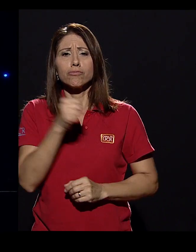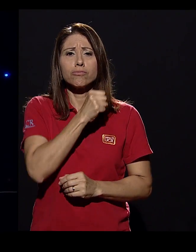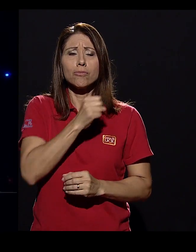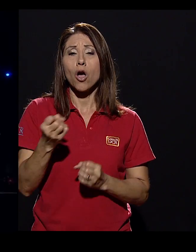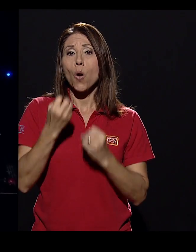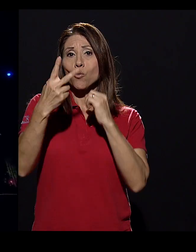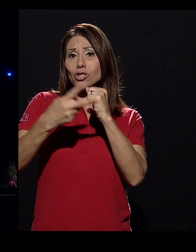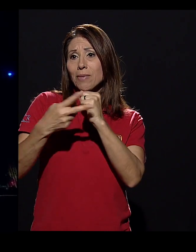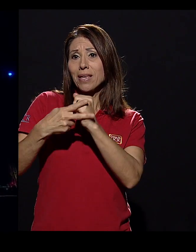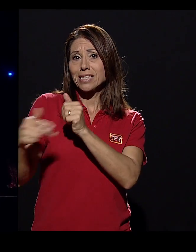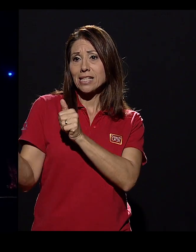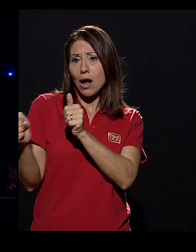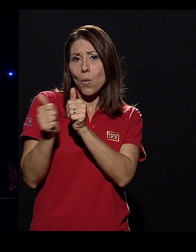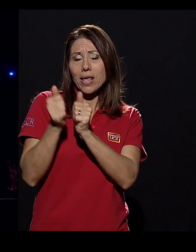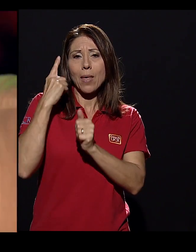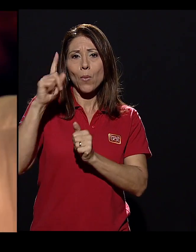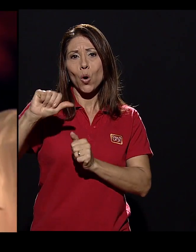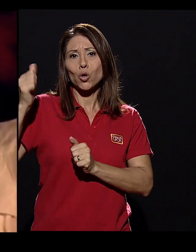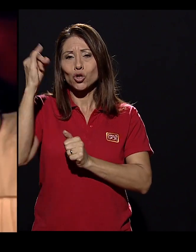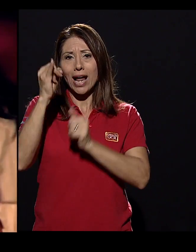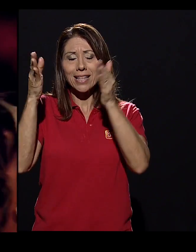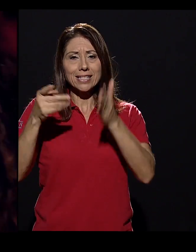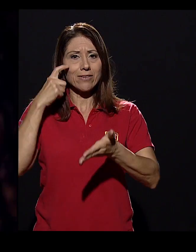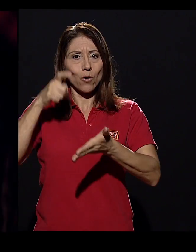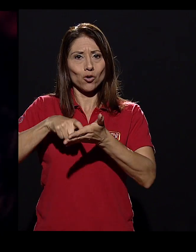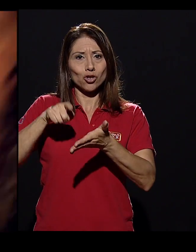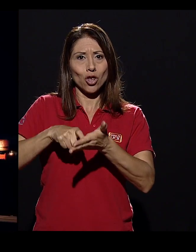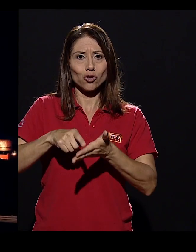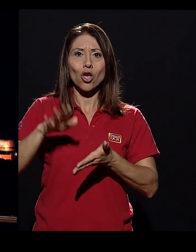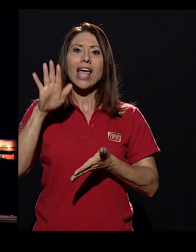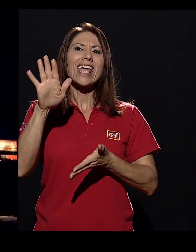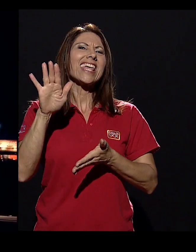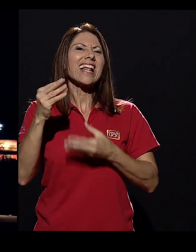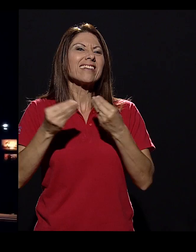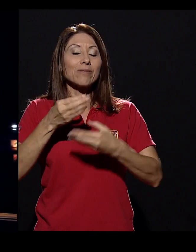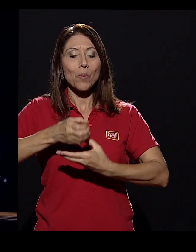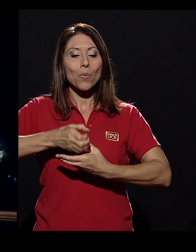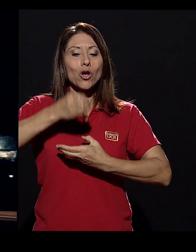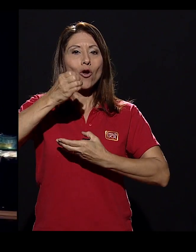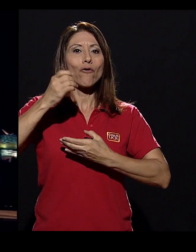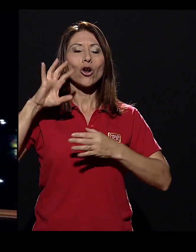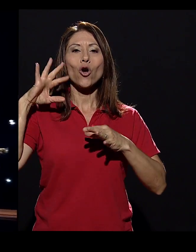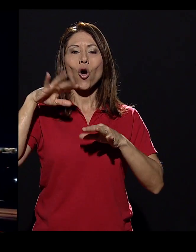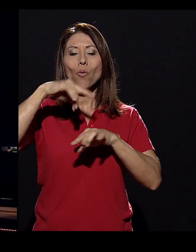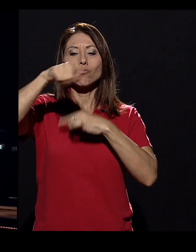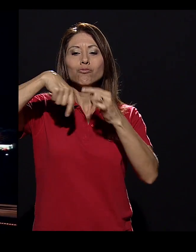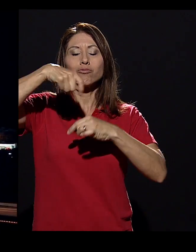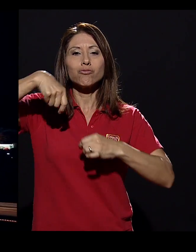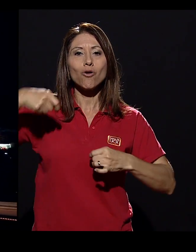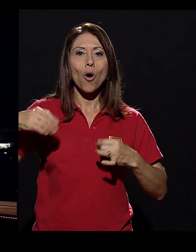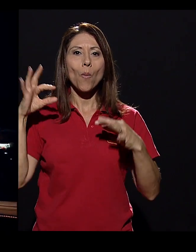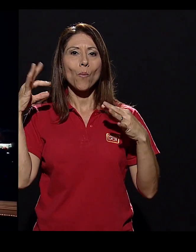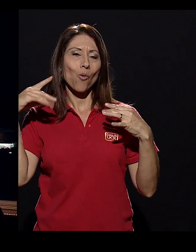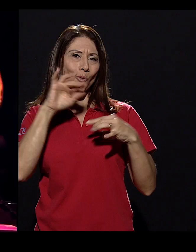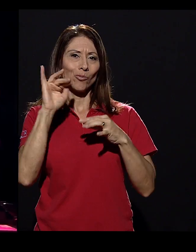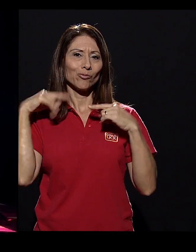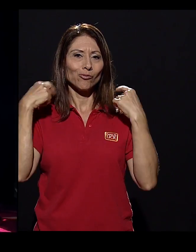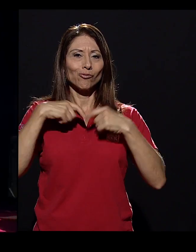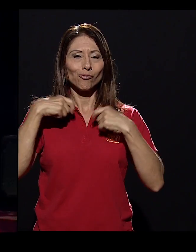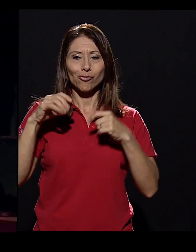acompañada por otros artistas reconocidos, y su firma es vestir su micrófono con bufandas coloridas.